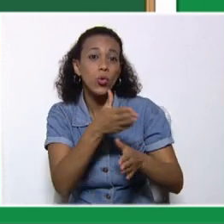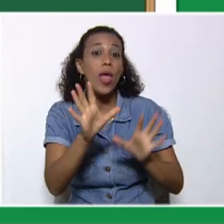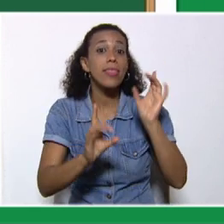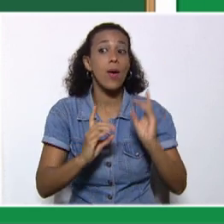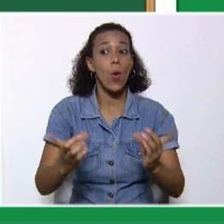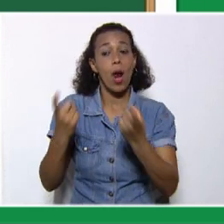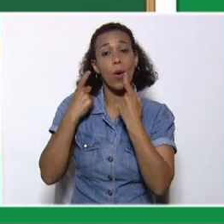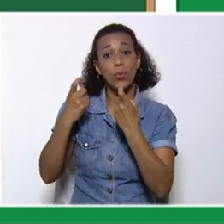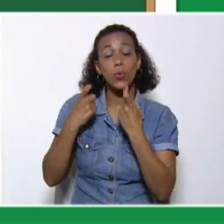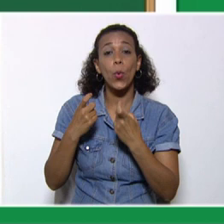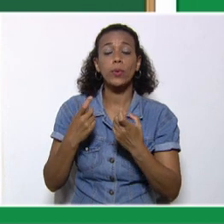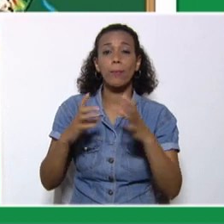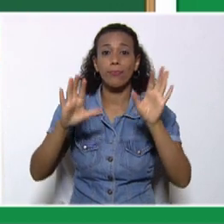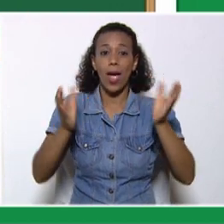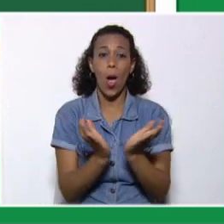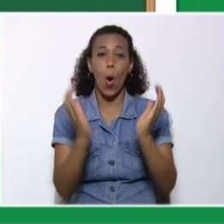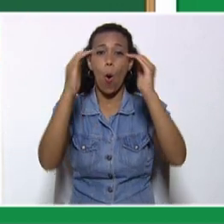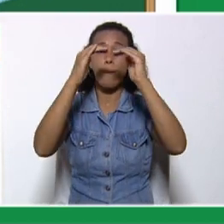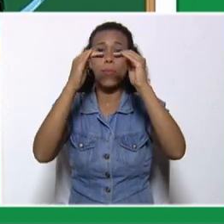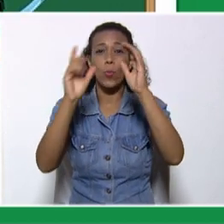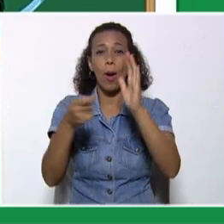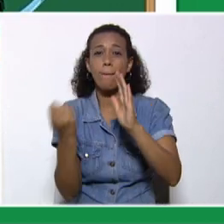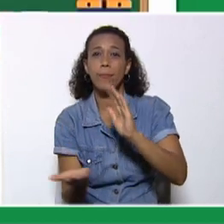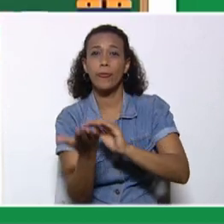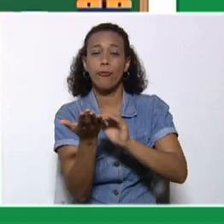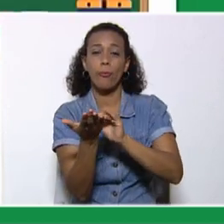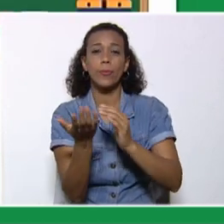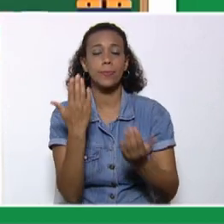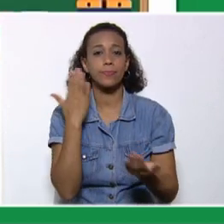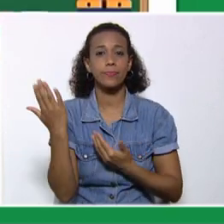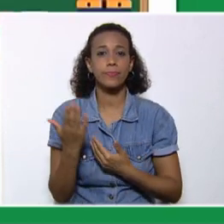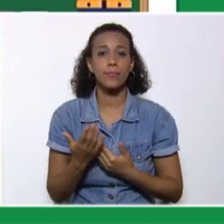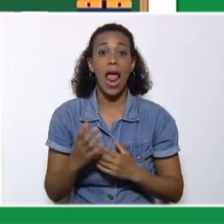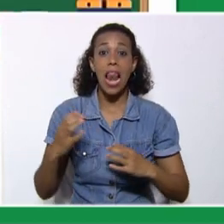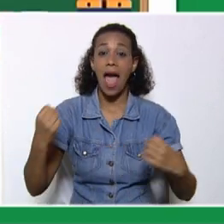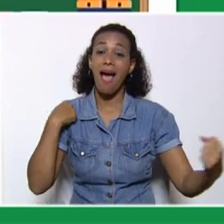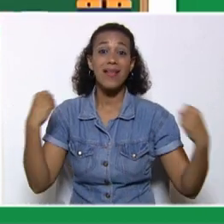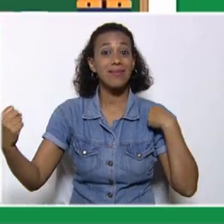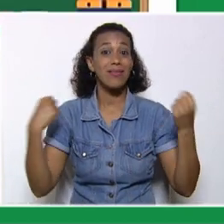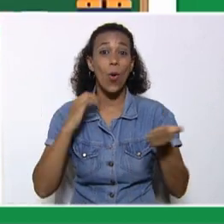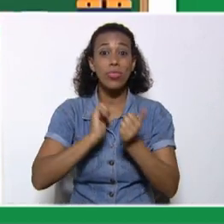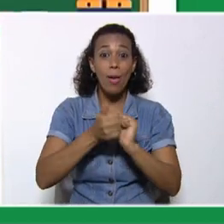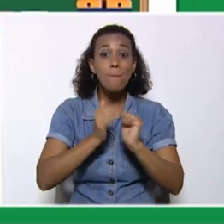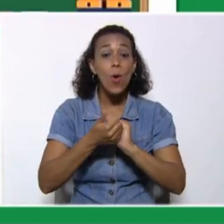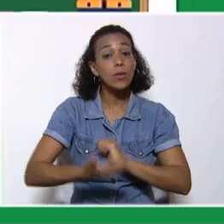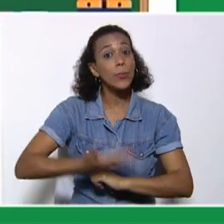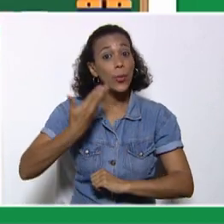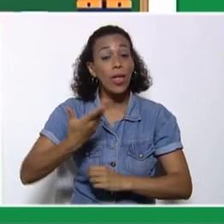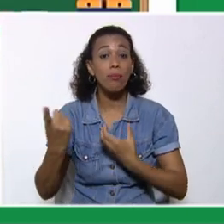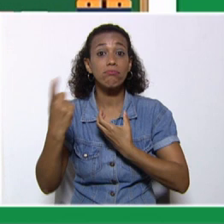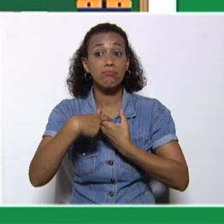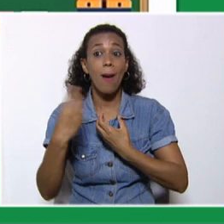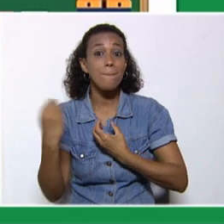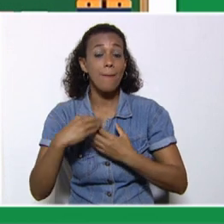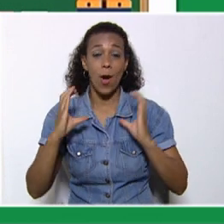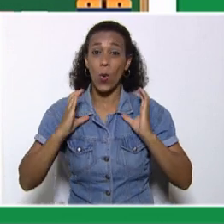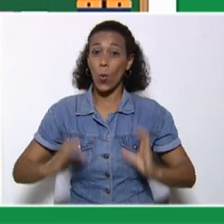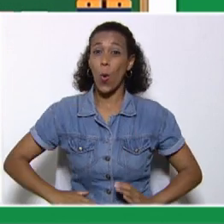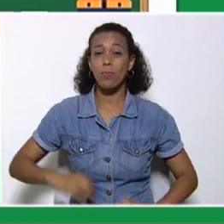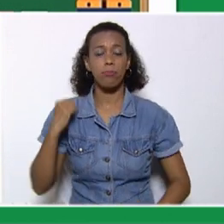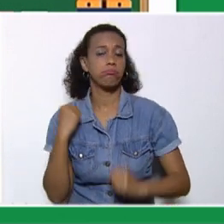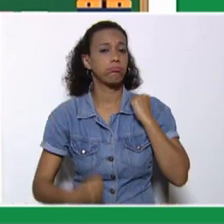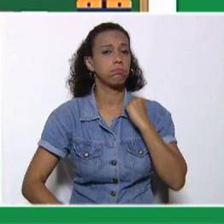lo recomendado en el tronco de alimentación escolar. La ejercitación. Es importante mantener nuestro cuerpo